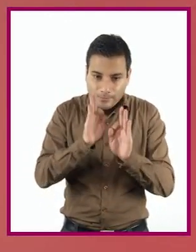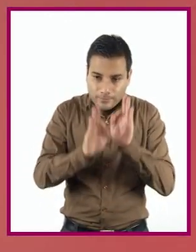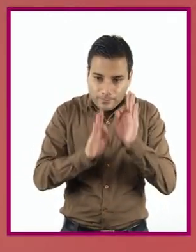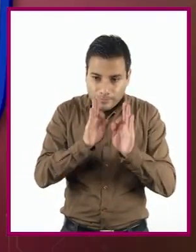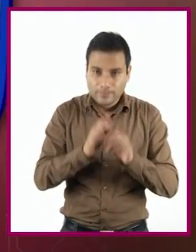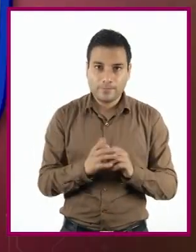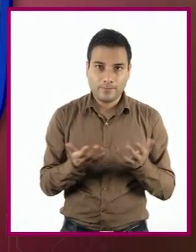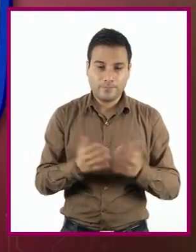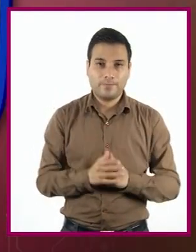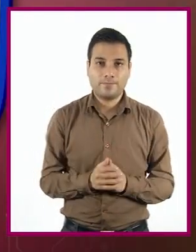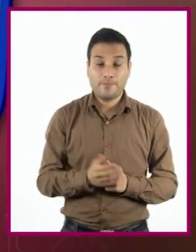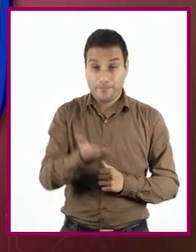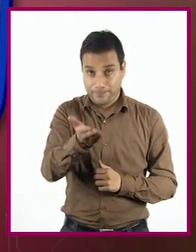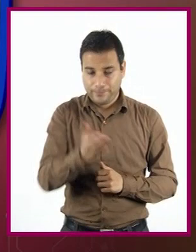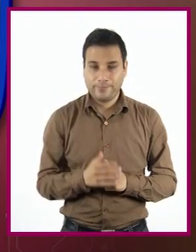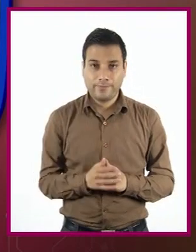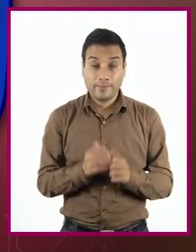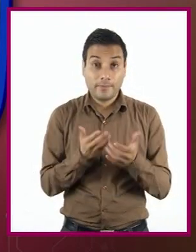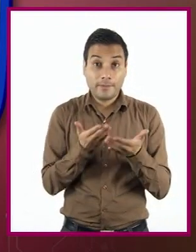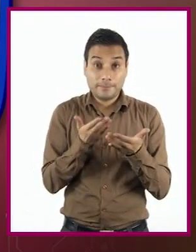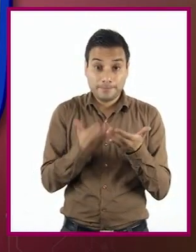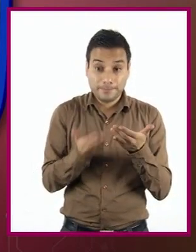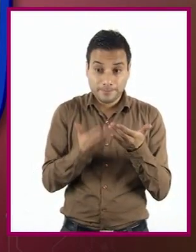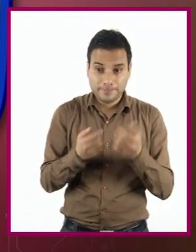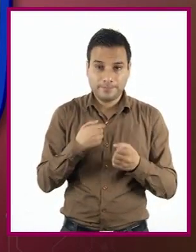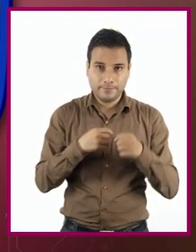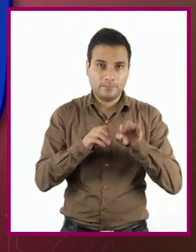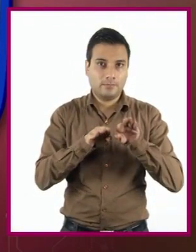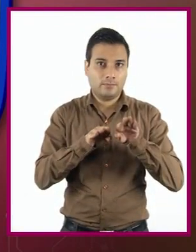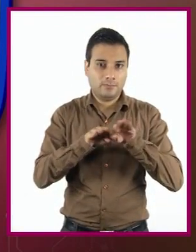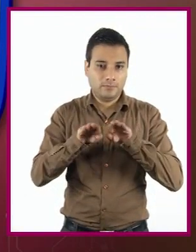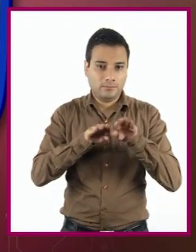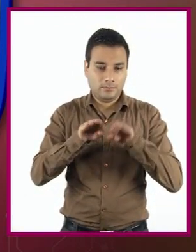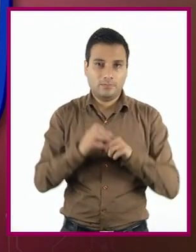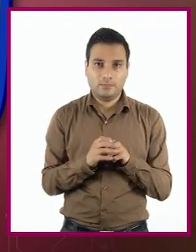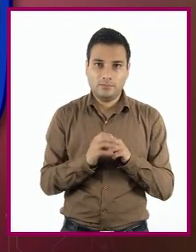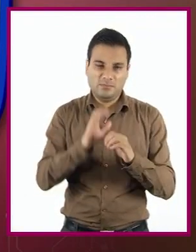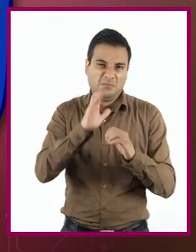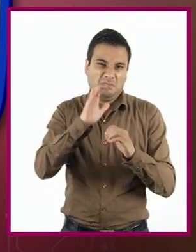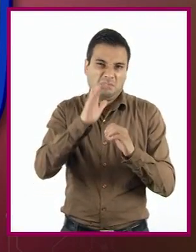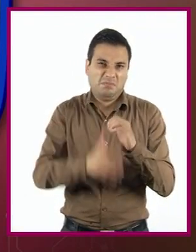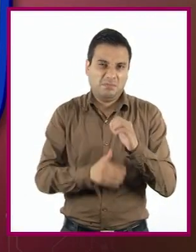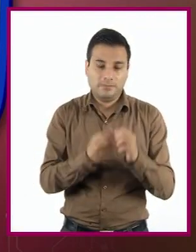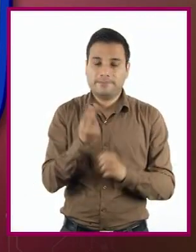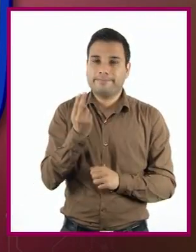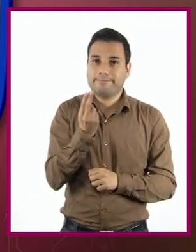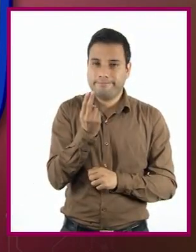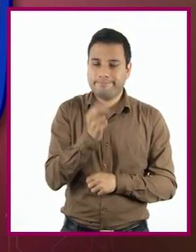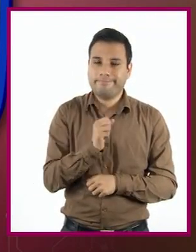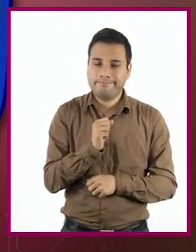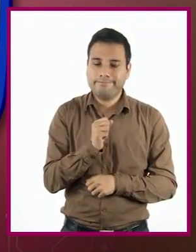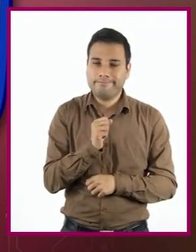Rodolfo. Bueno, en la actualidad estamos terminando un trabajo que en realidad va a necesitar